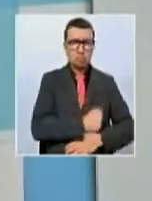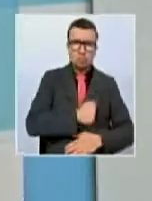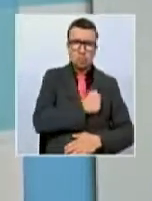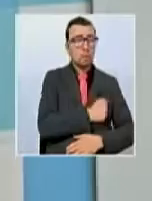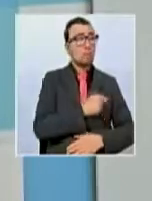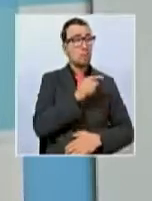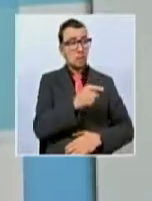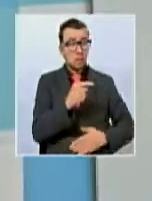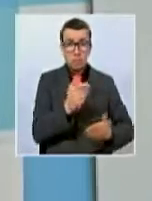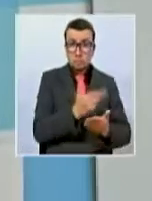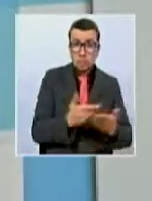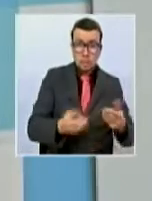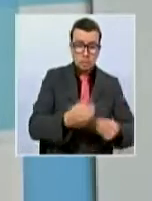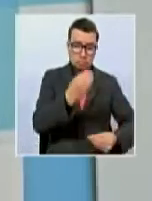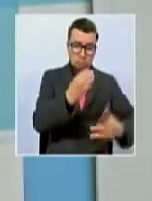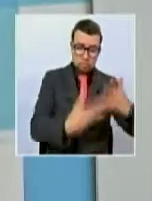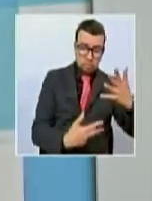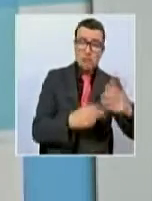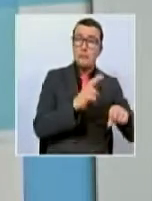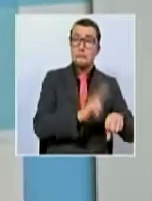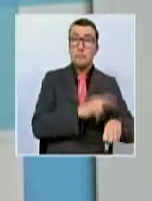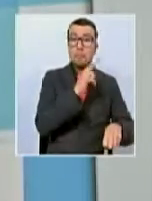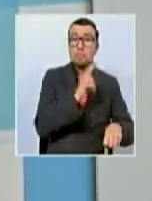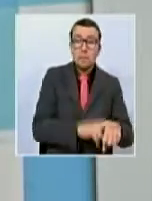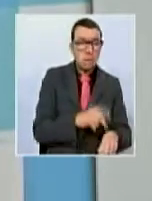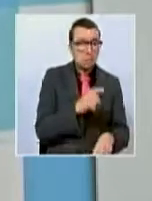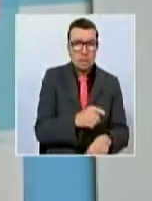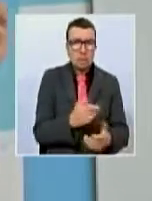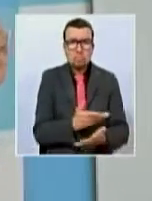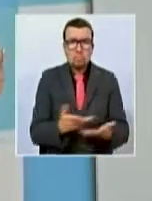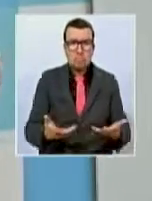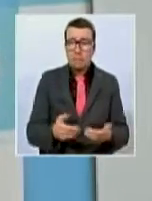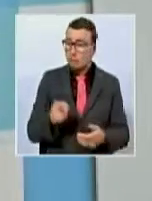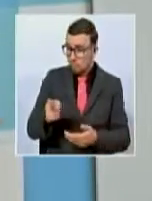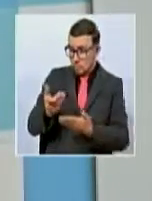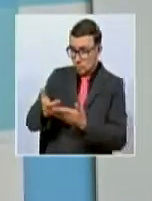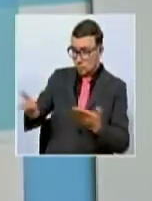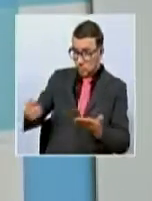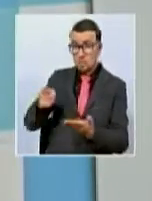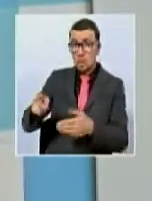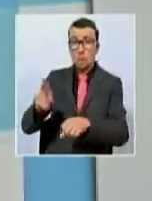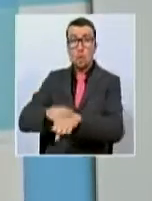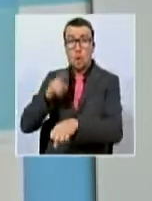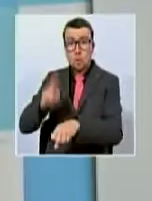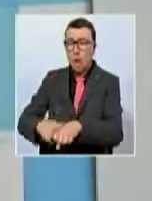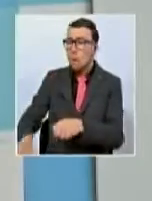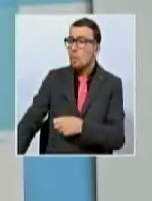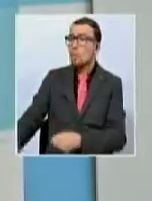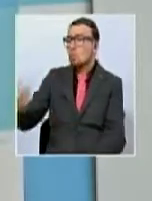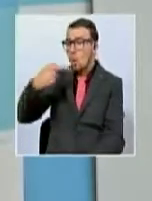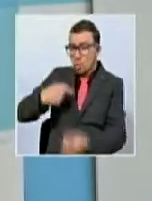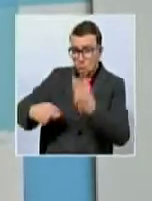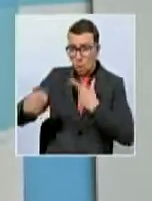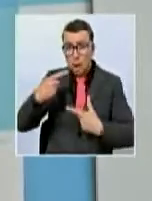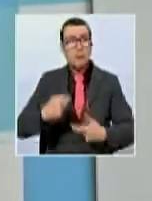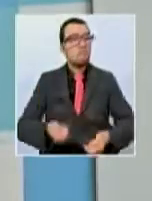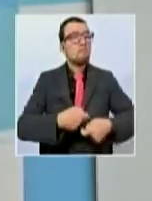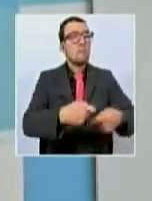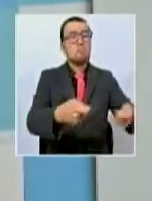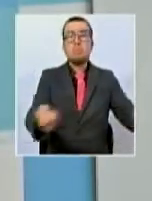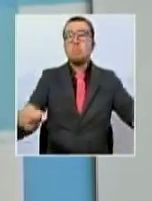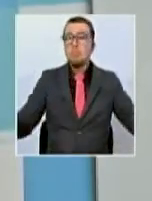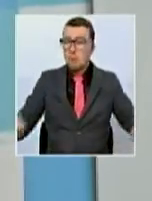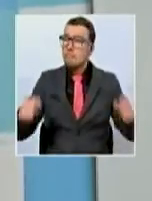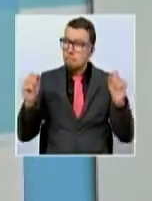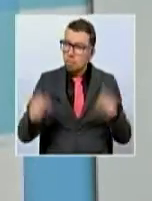formulación de los productos medicinales naturales como son los fitoterapéuticos, los suplementos y los medicamentos homeopáticos se pueda